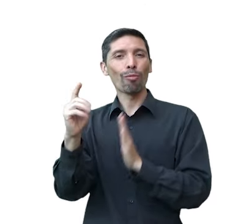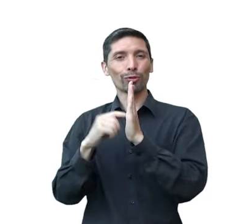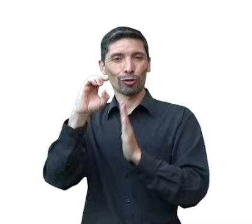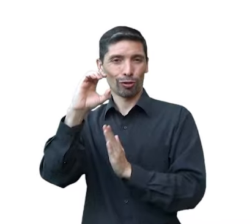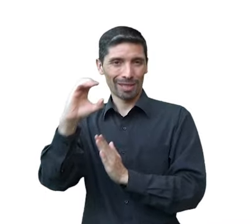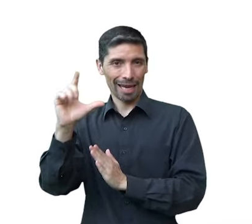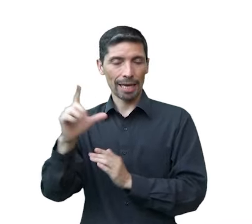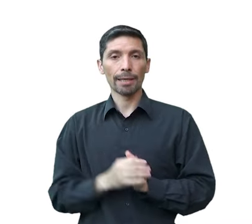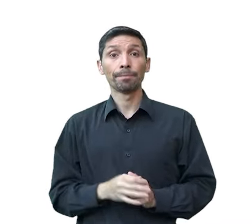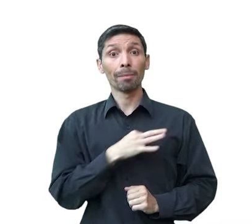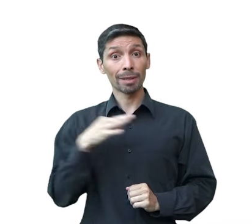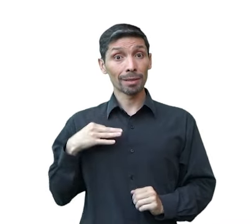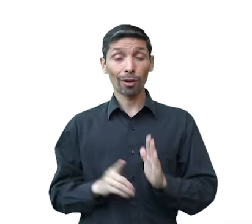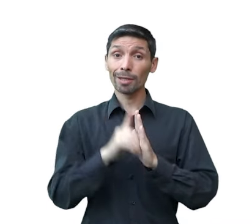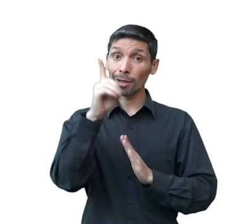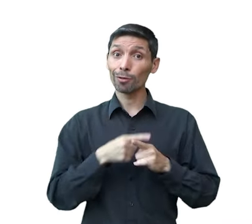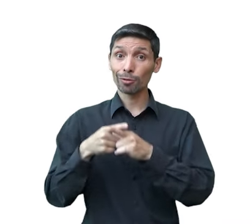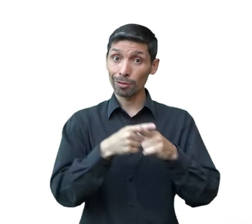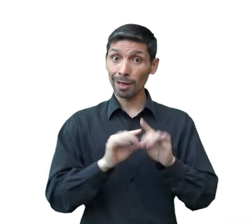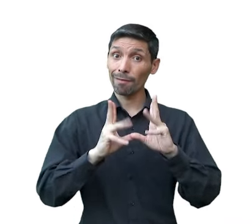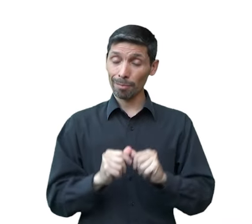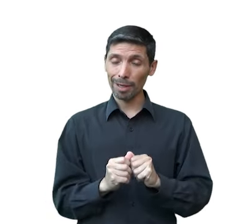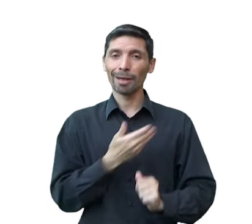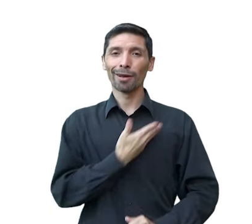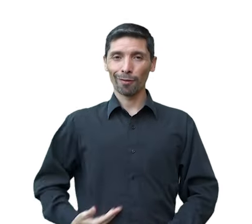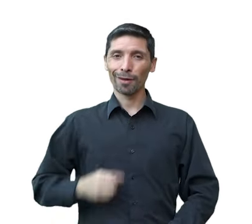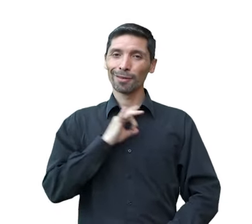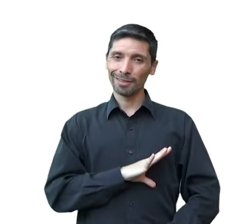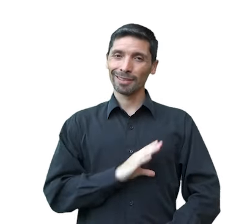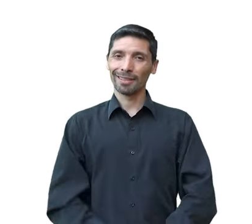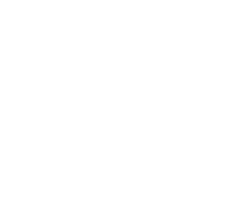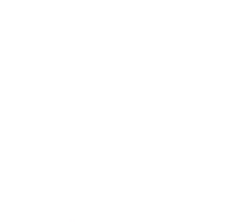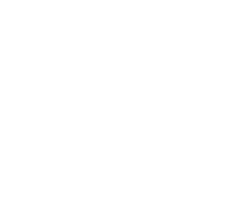www.registrosocial.gob.cl. Ministerio de Desarrollo Social y Familia. Gobierno de Chile.